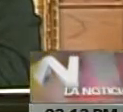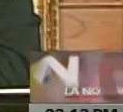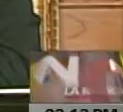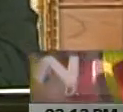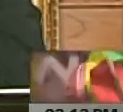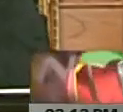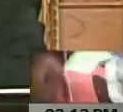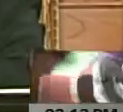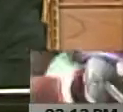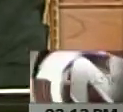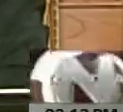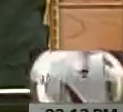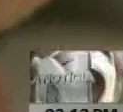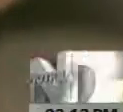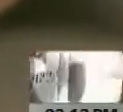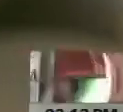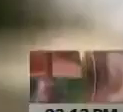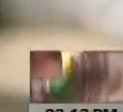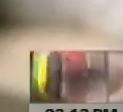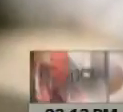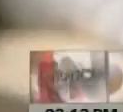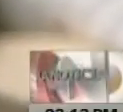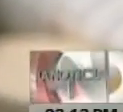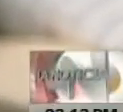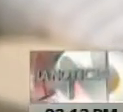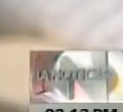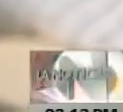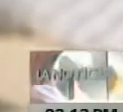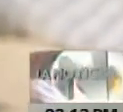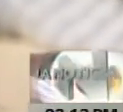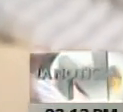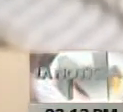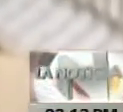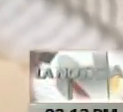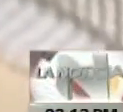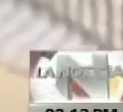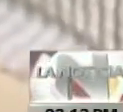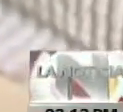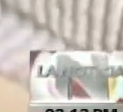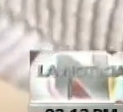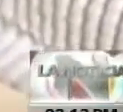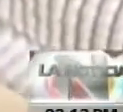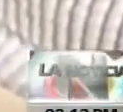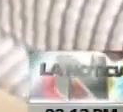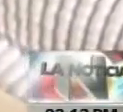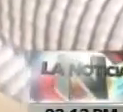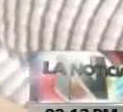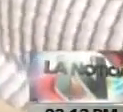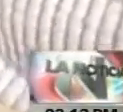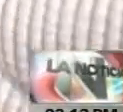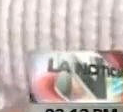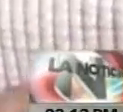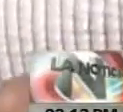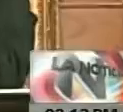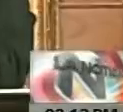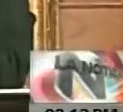se me ha propuesto la creación de una oficina nacional de